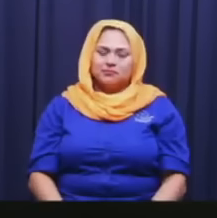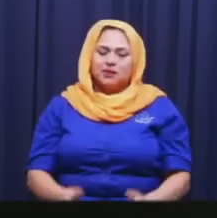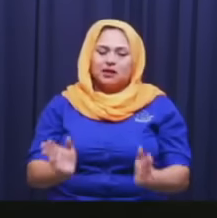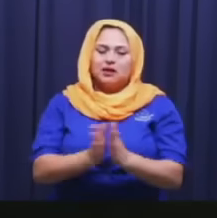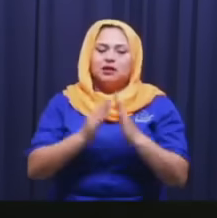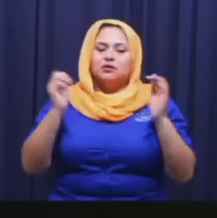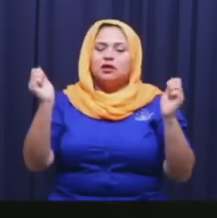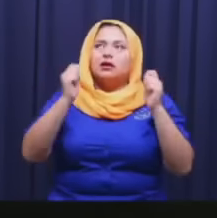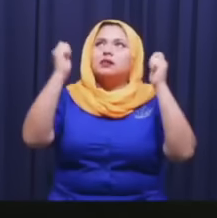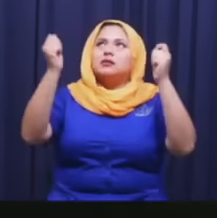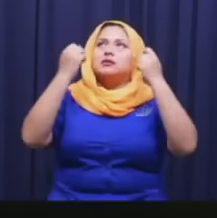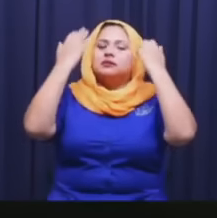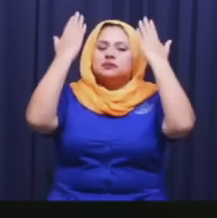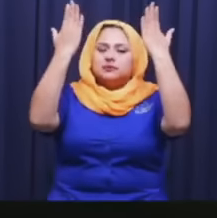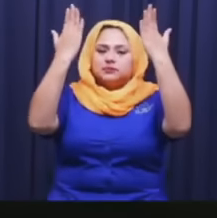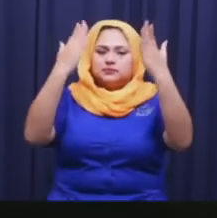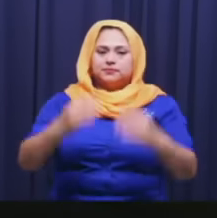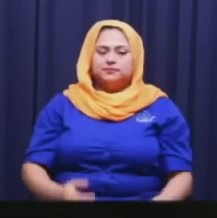Aleluya.